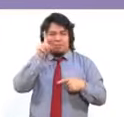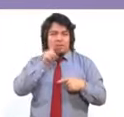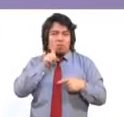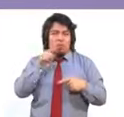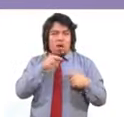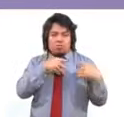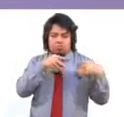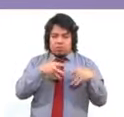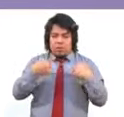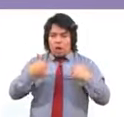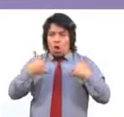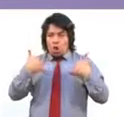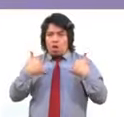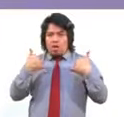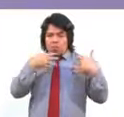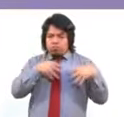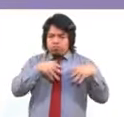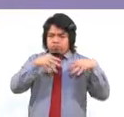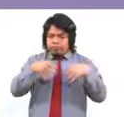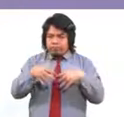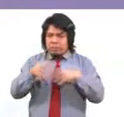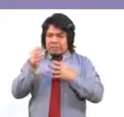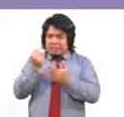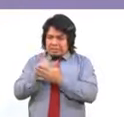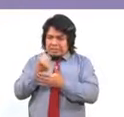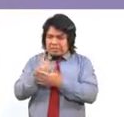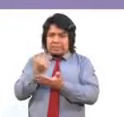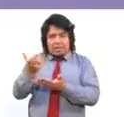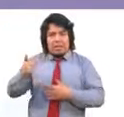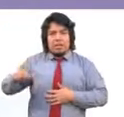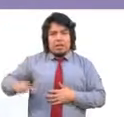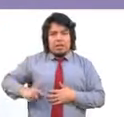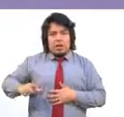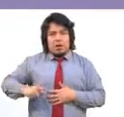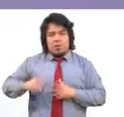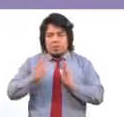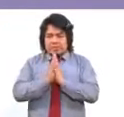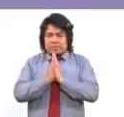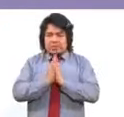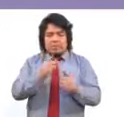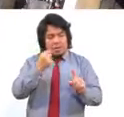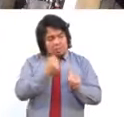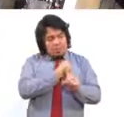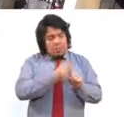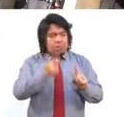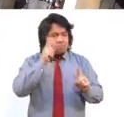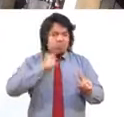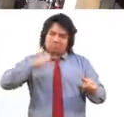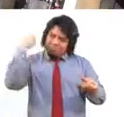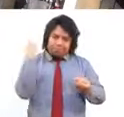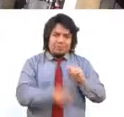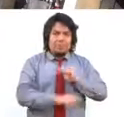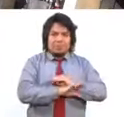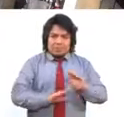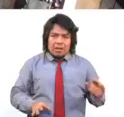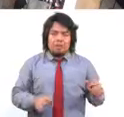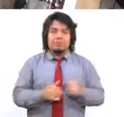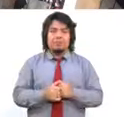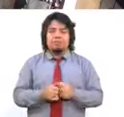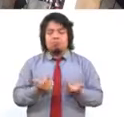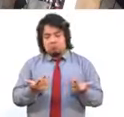principalmente, exigiendo la actuación de los gobiernos para erradicar la violencia contra las mujeres. Así que la decisión